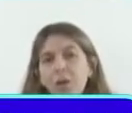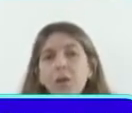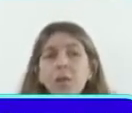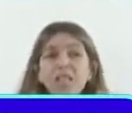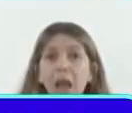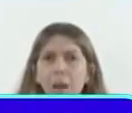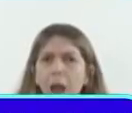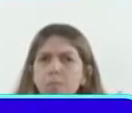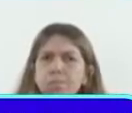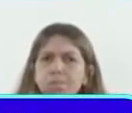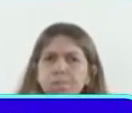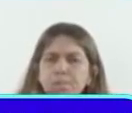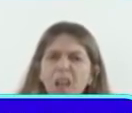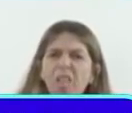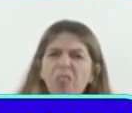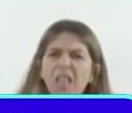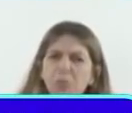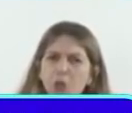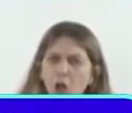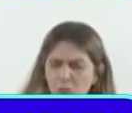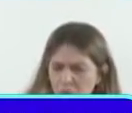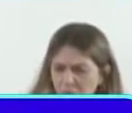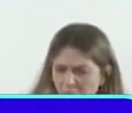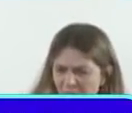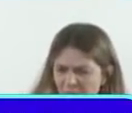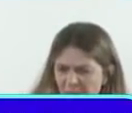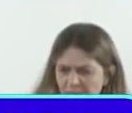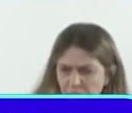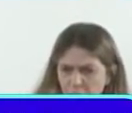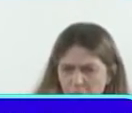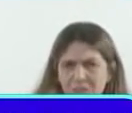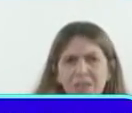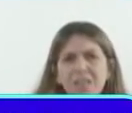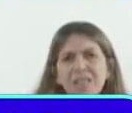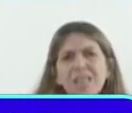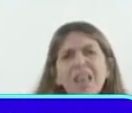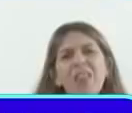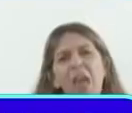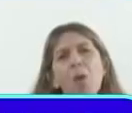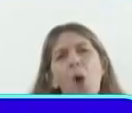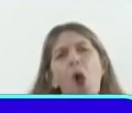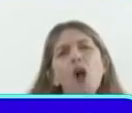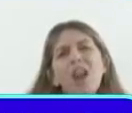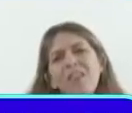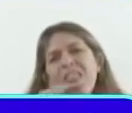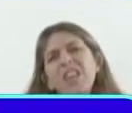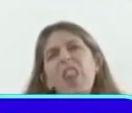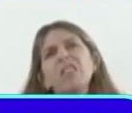la decepción que él sintió y que yo también sentí. Y no hace falta que yo la renueve.